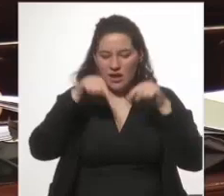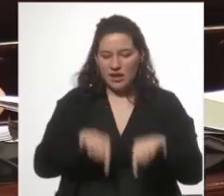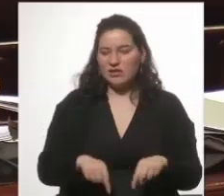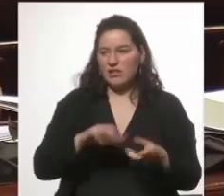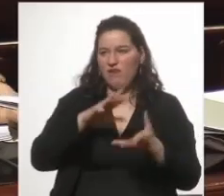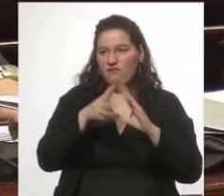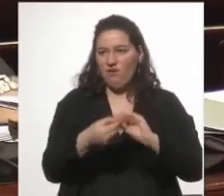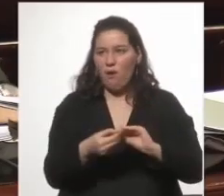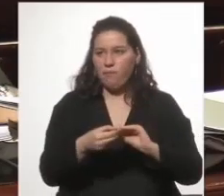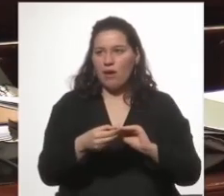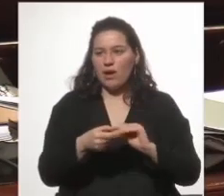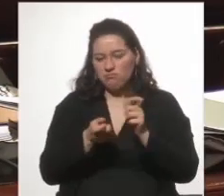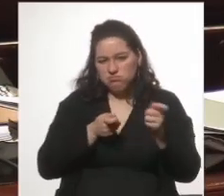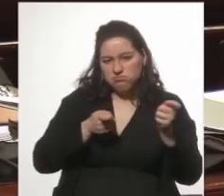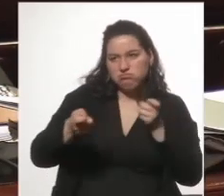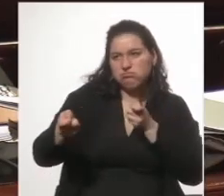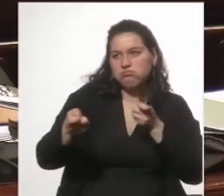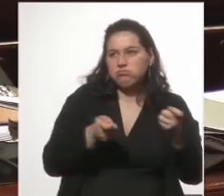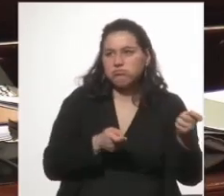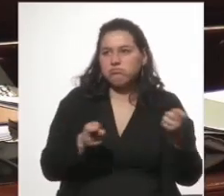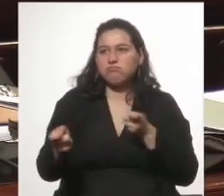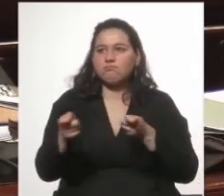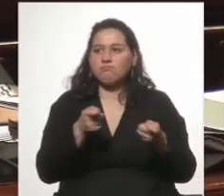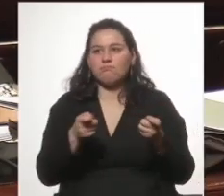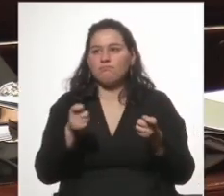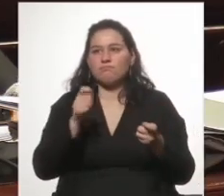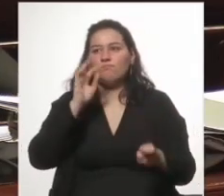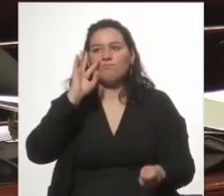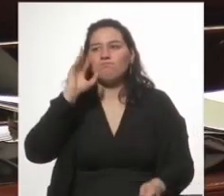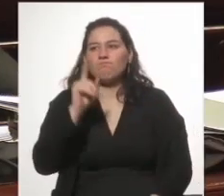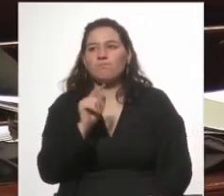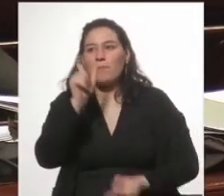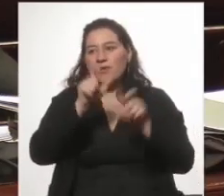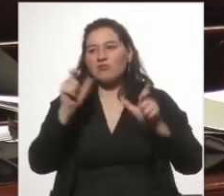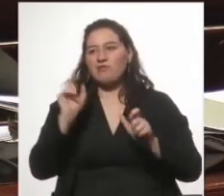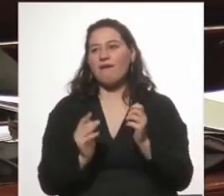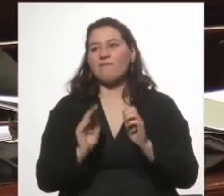maniobra que busca de alguna forma desconocer la soberanía popular.